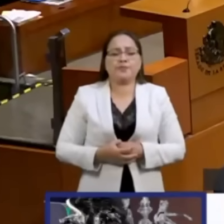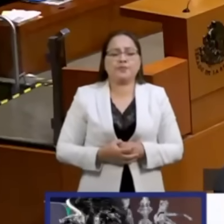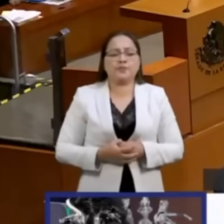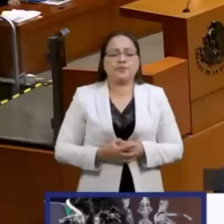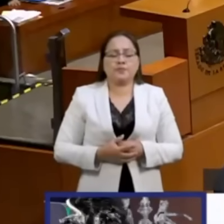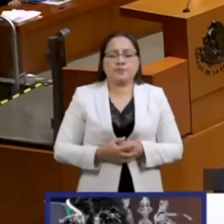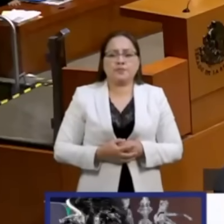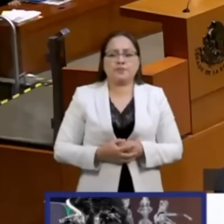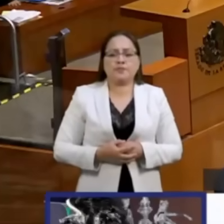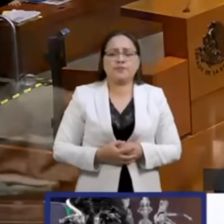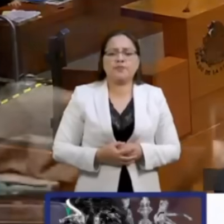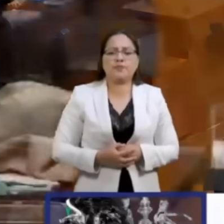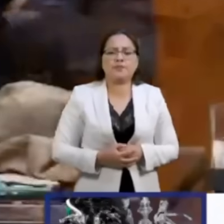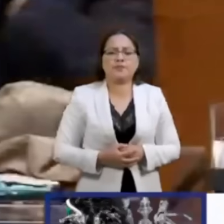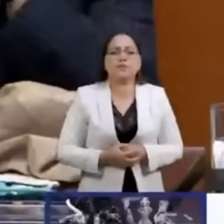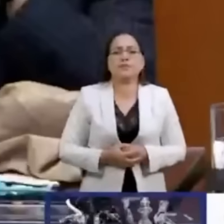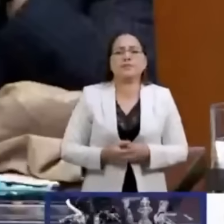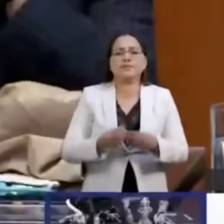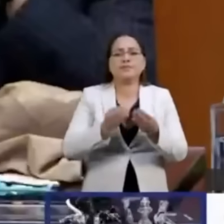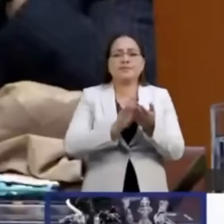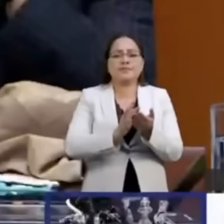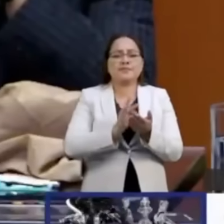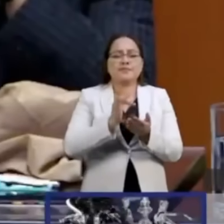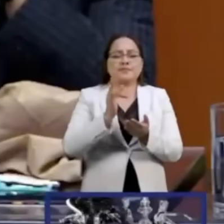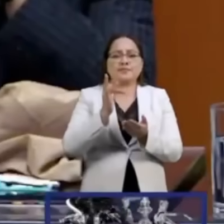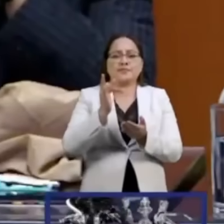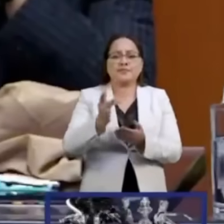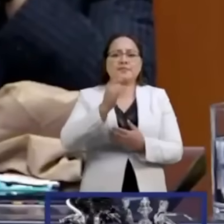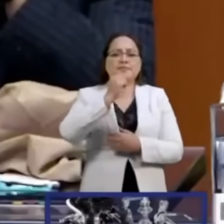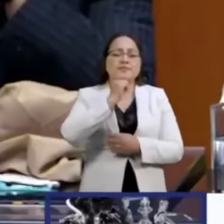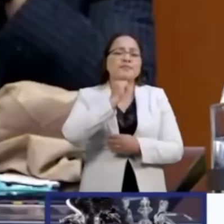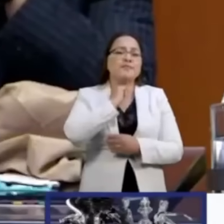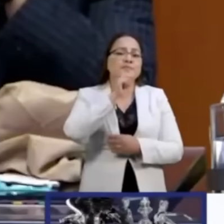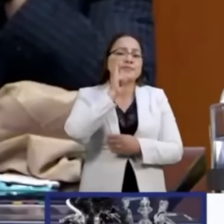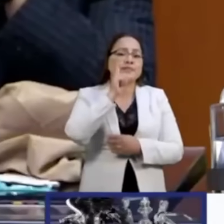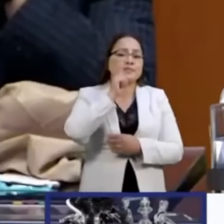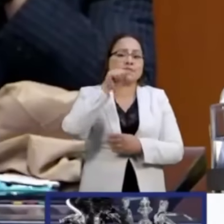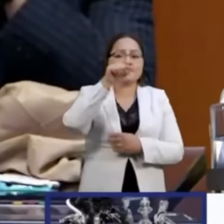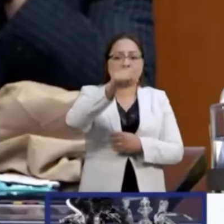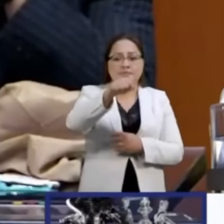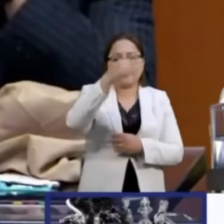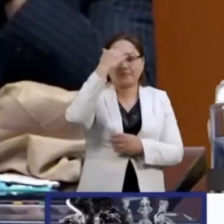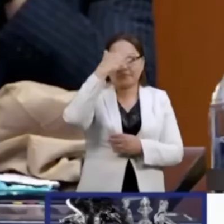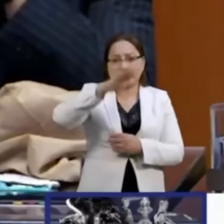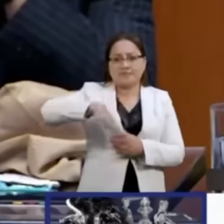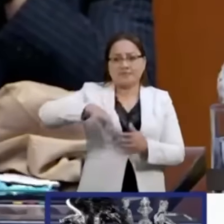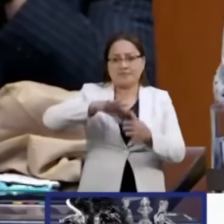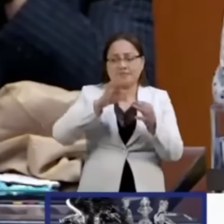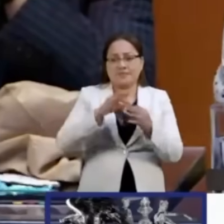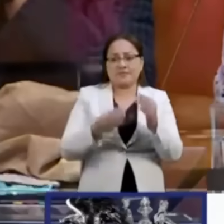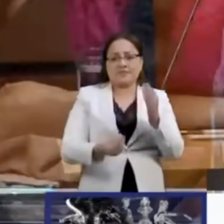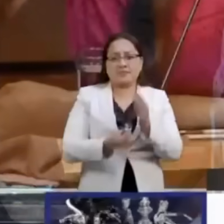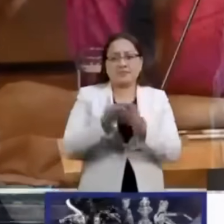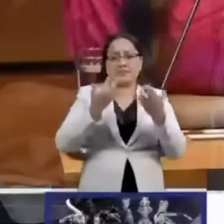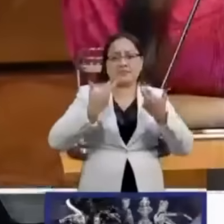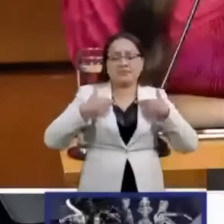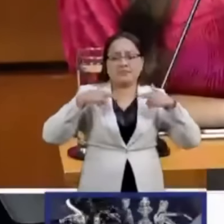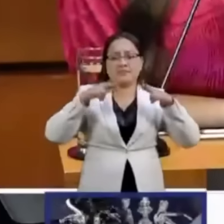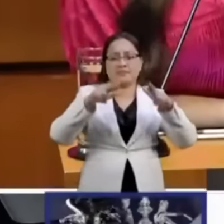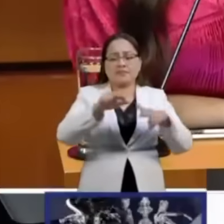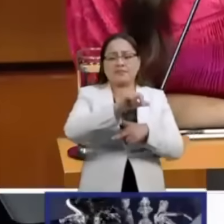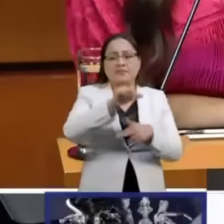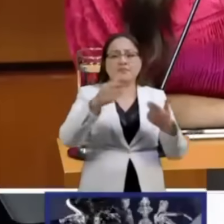Adelante, diputada Aguilar. Muchísimas gracias, senadora. Como bien usted ha dicho, el nuevo vocero de